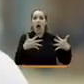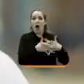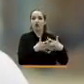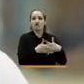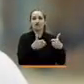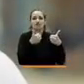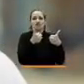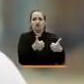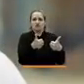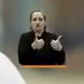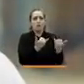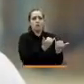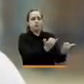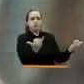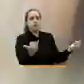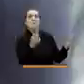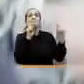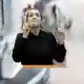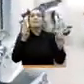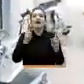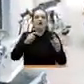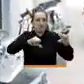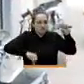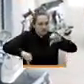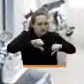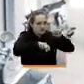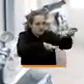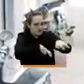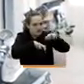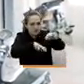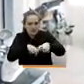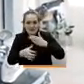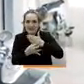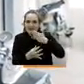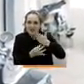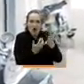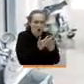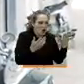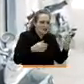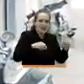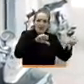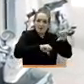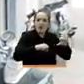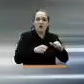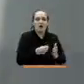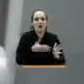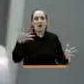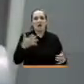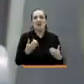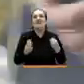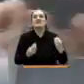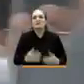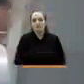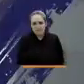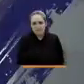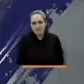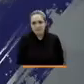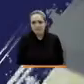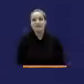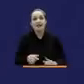también así mismo han subido los costos de producción. Dicen que va a subir más y ahí, ¿qué vamos a hacer?